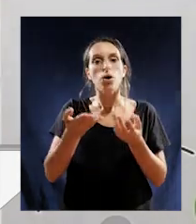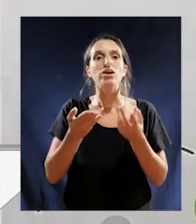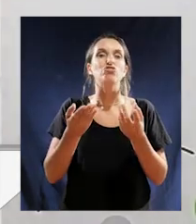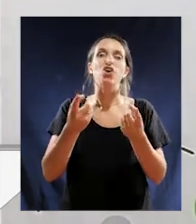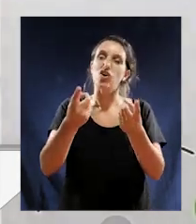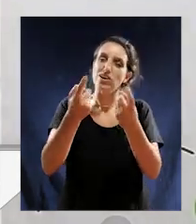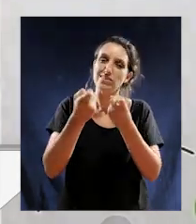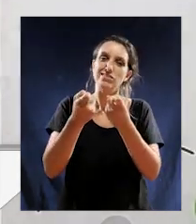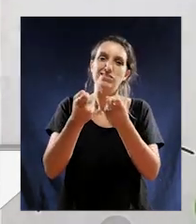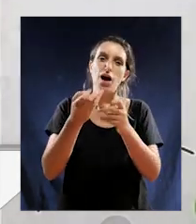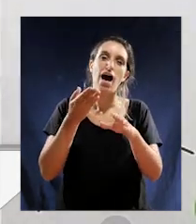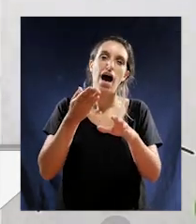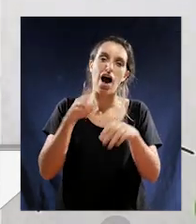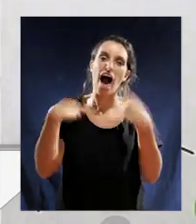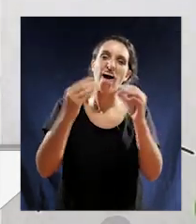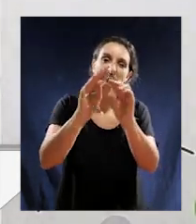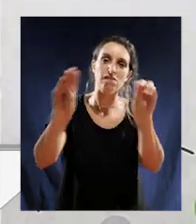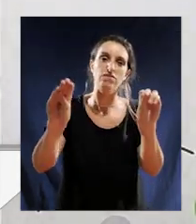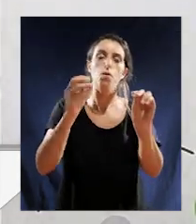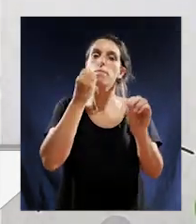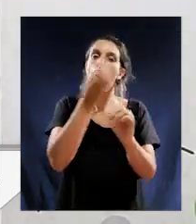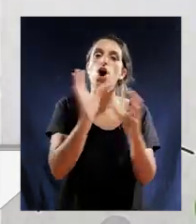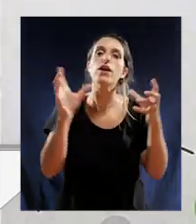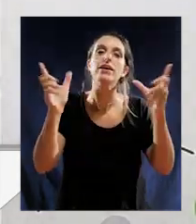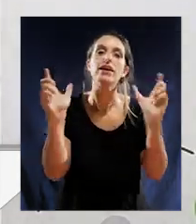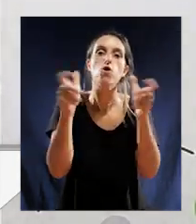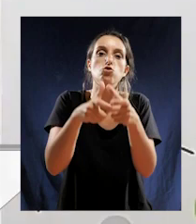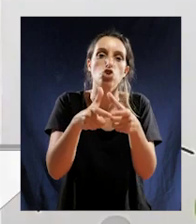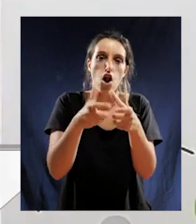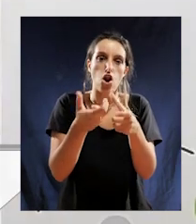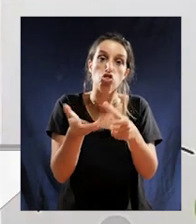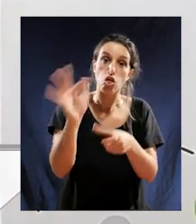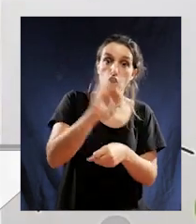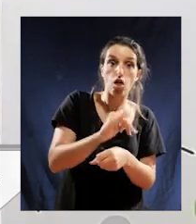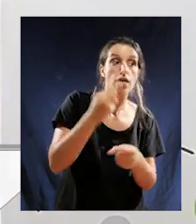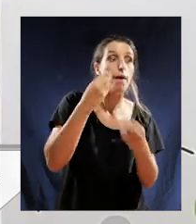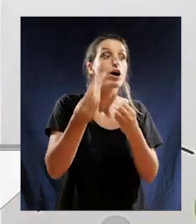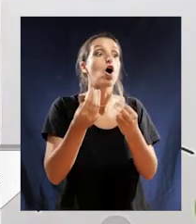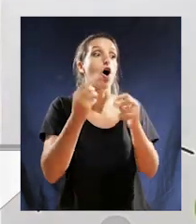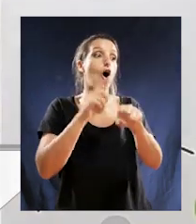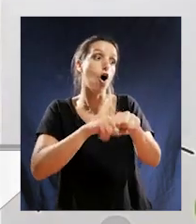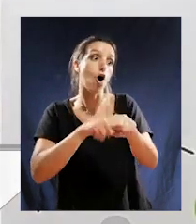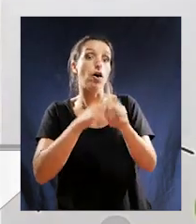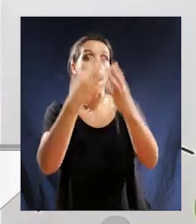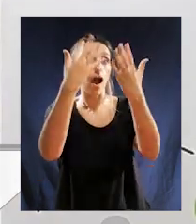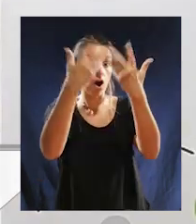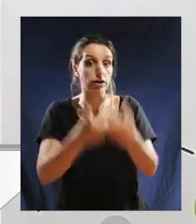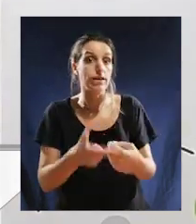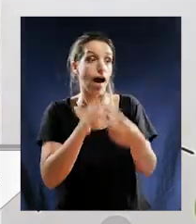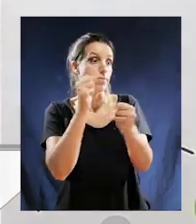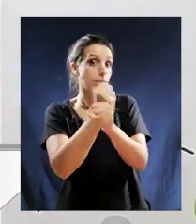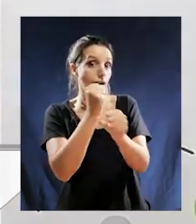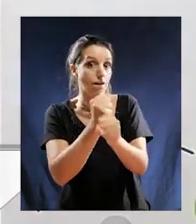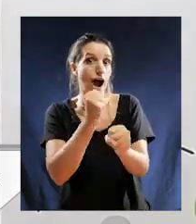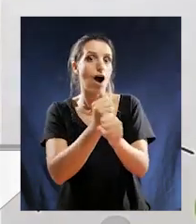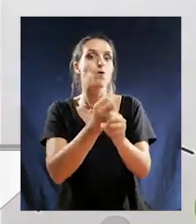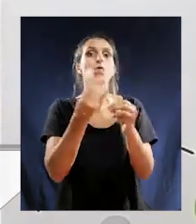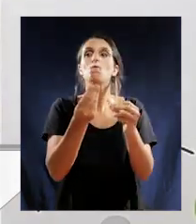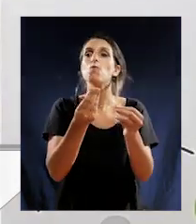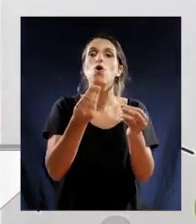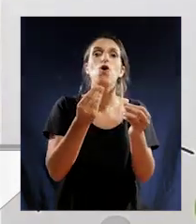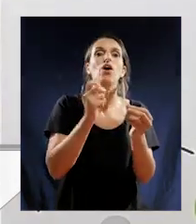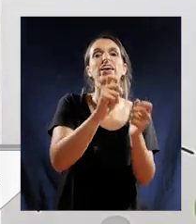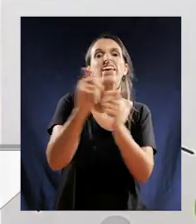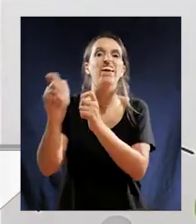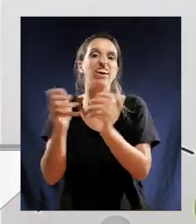eso sugerimos allí esa reunión familiar día a día bueno a ver qué tiene que hacer cada uno cuáles son los horarios de trabajo para los